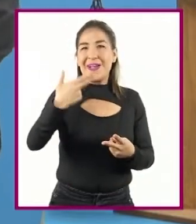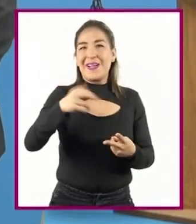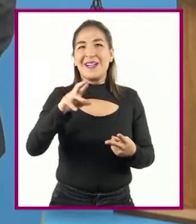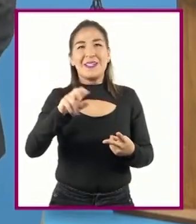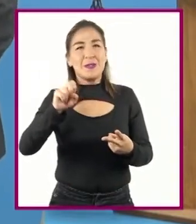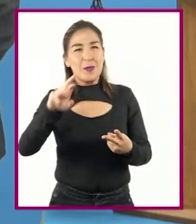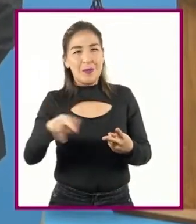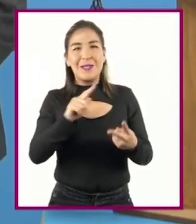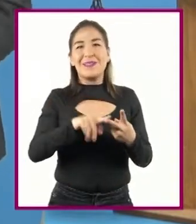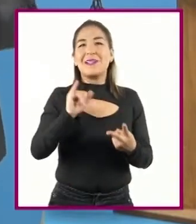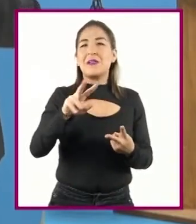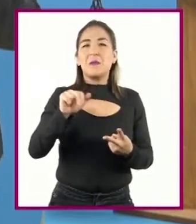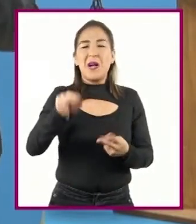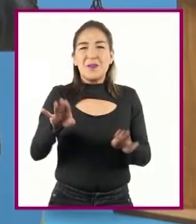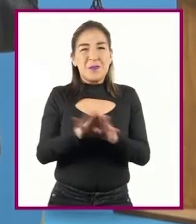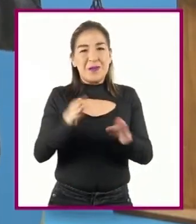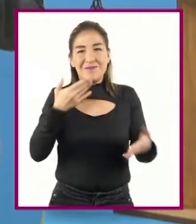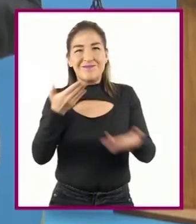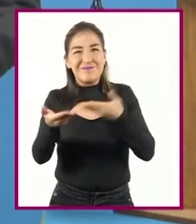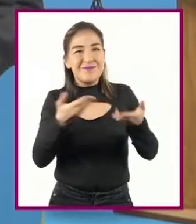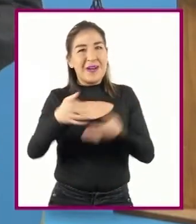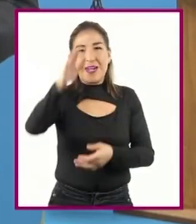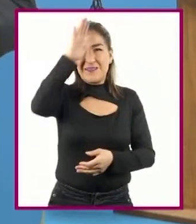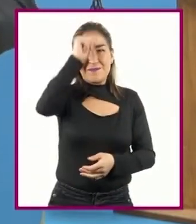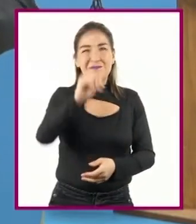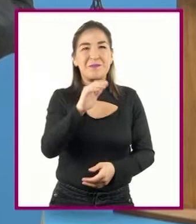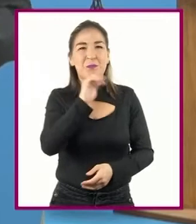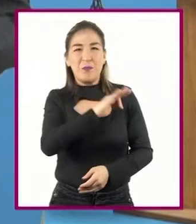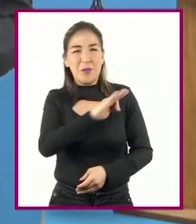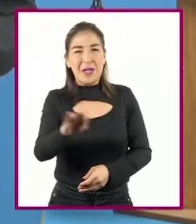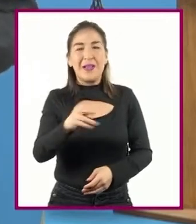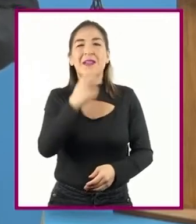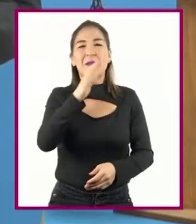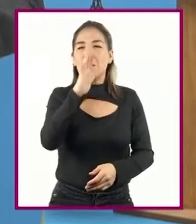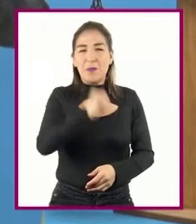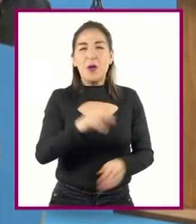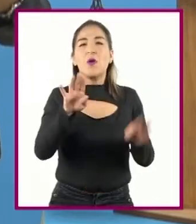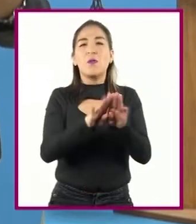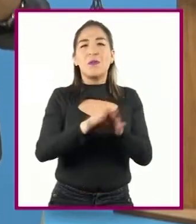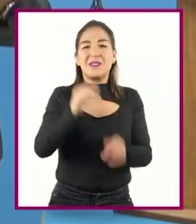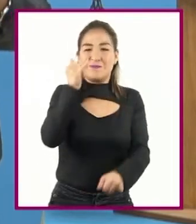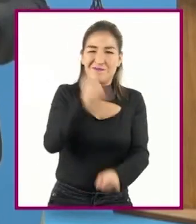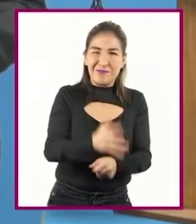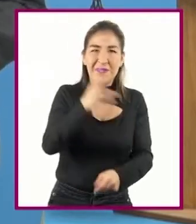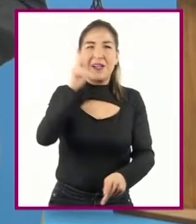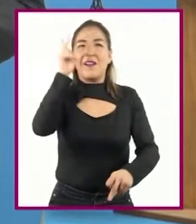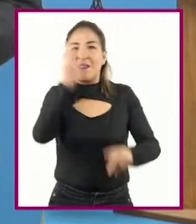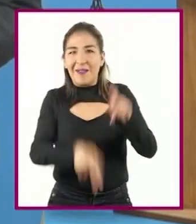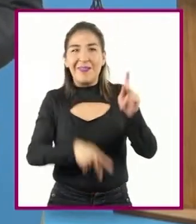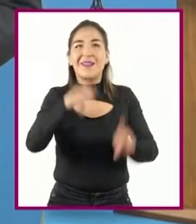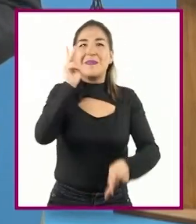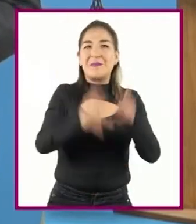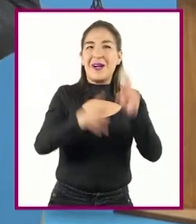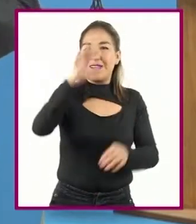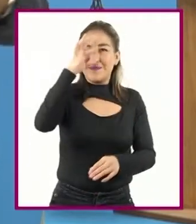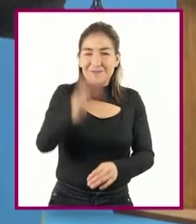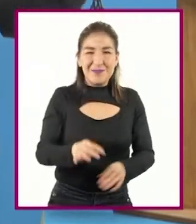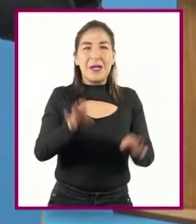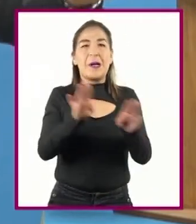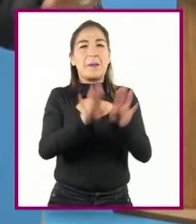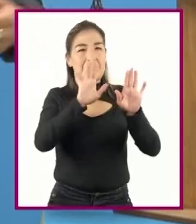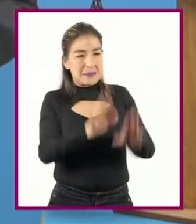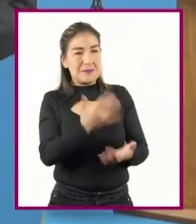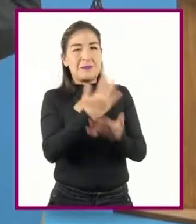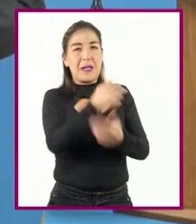permite dialogar? Su tono de voz es elevado, se interrumpen, no respetan su turno para hablar, no